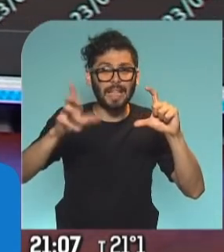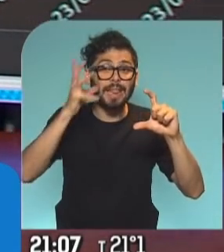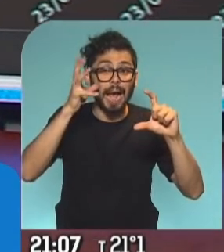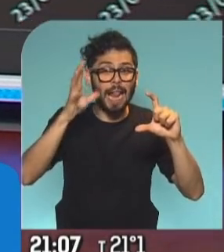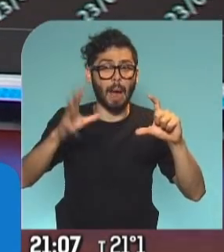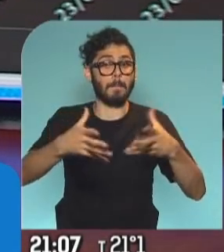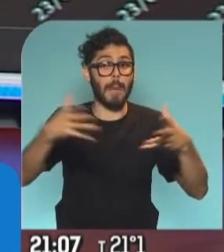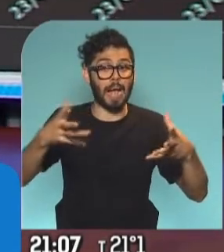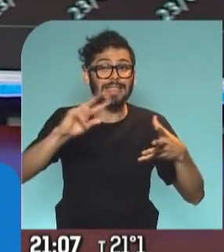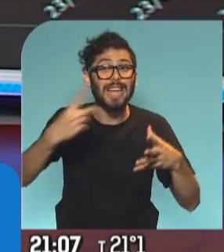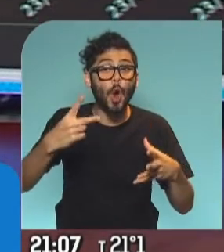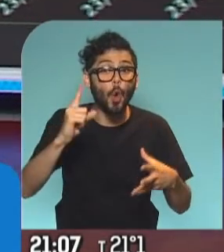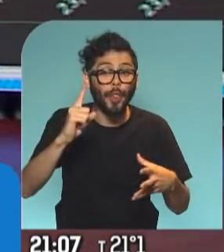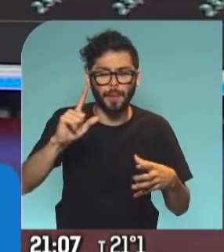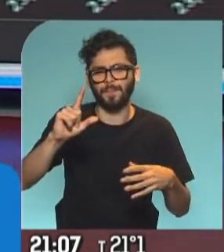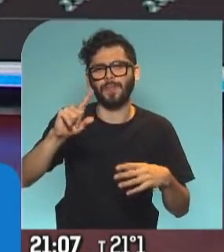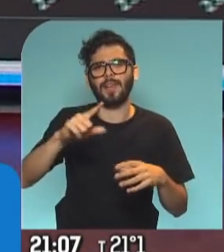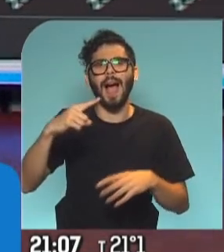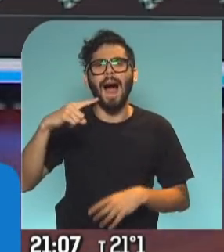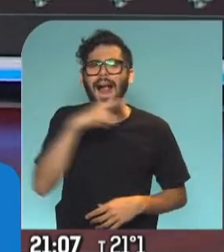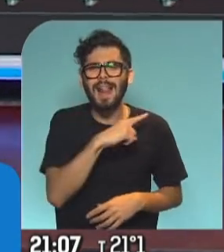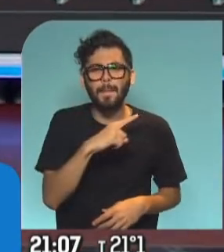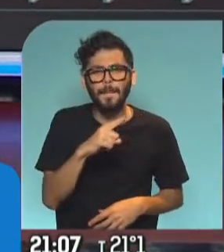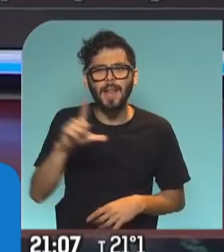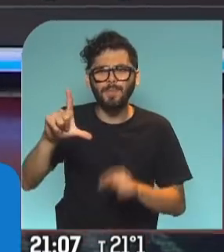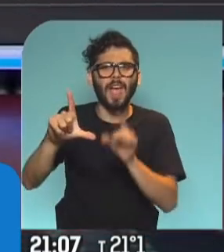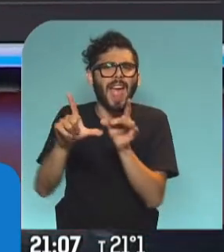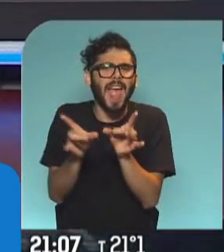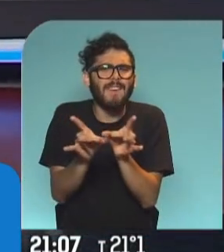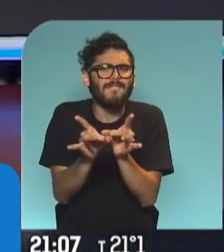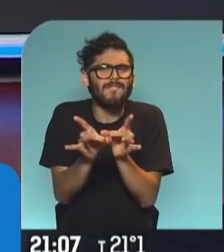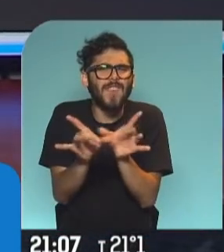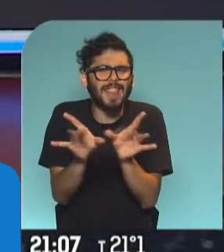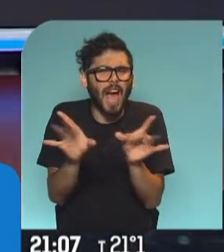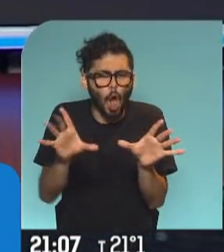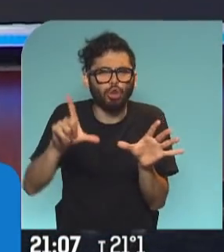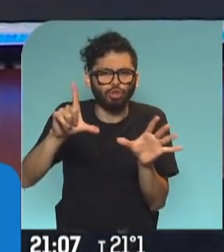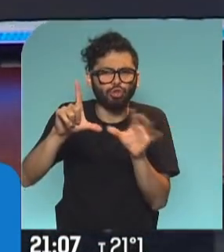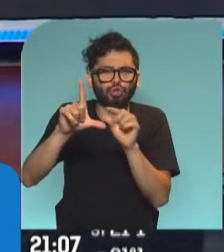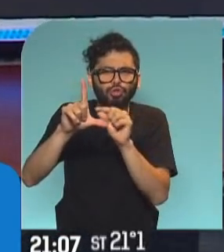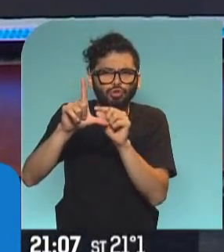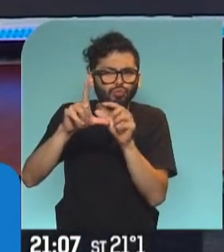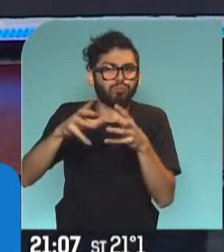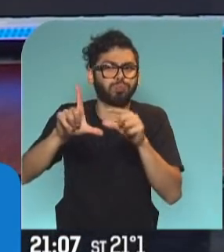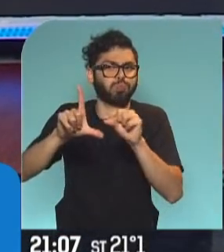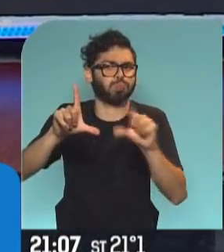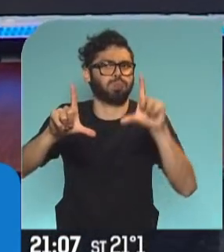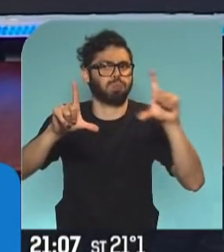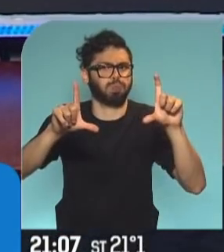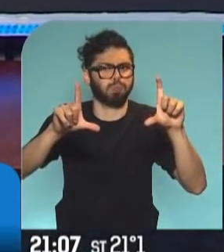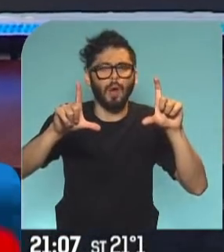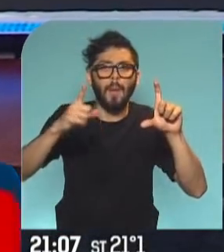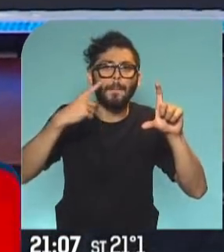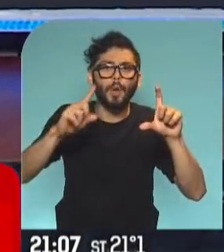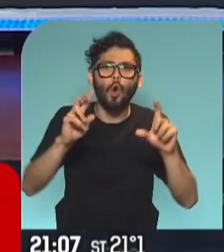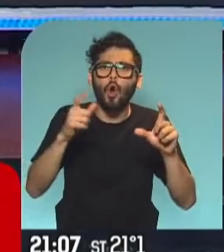Italia. En Alemania hubo muchos más infectados, pero si miran las rayitas rojas, las naranjas,